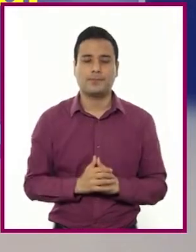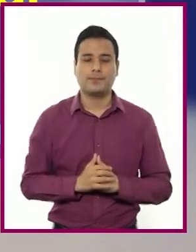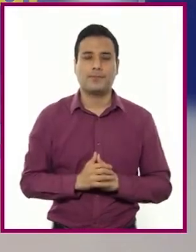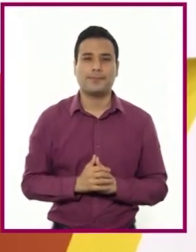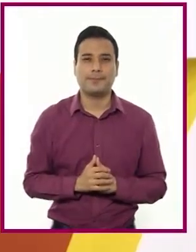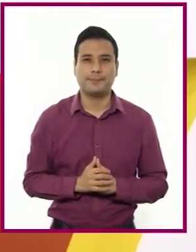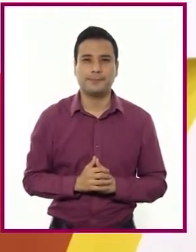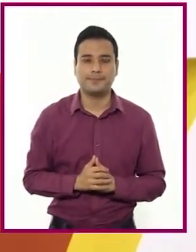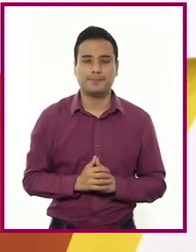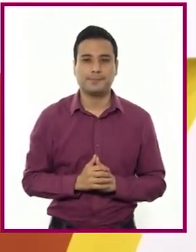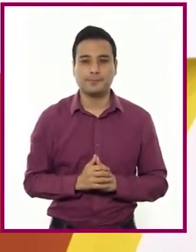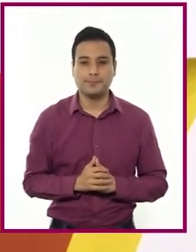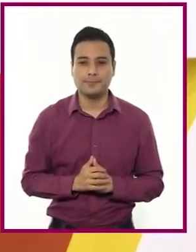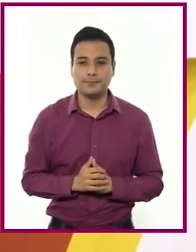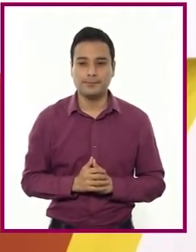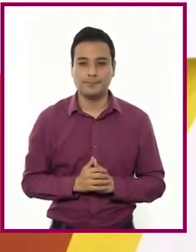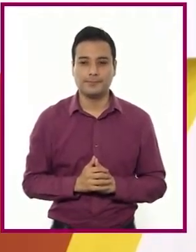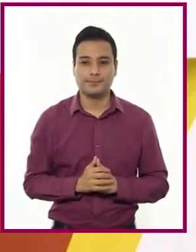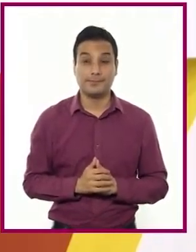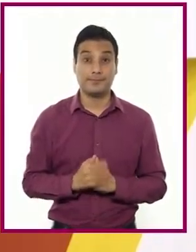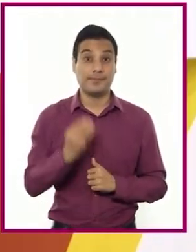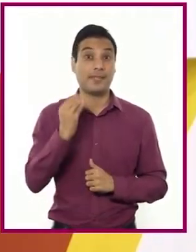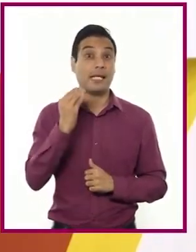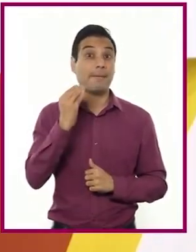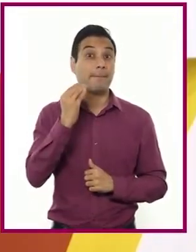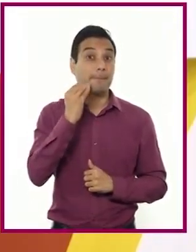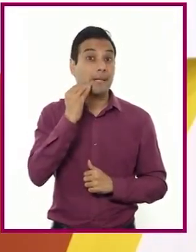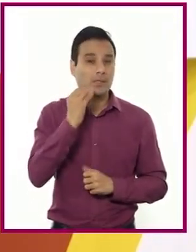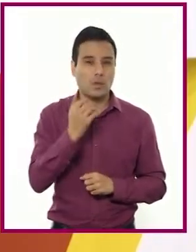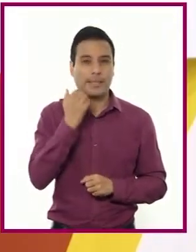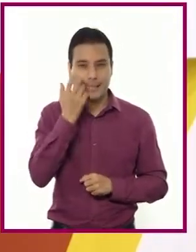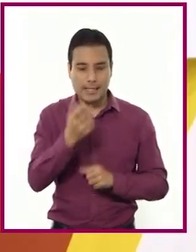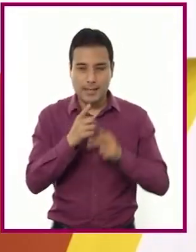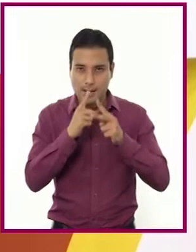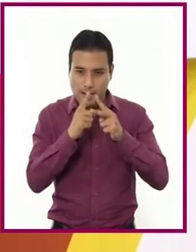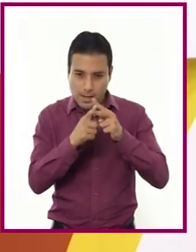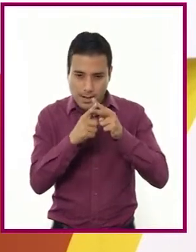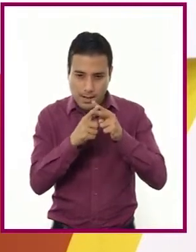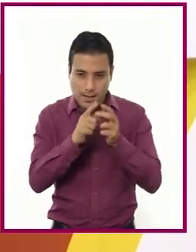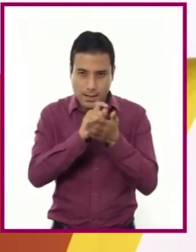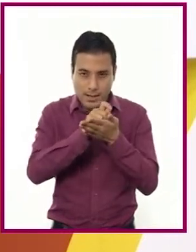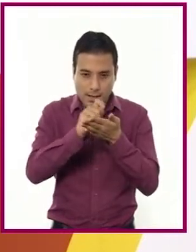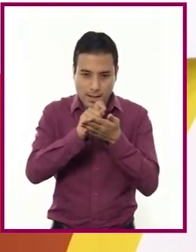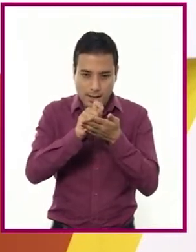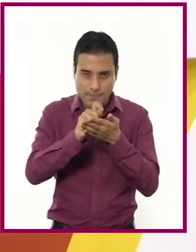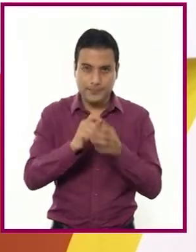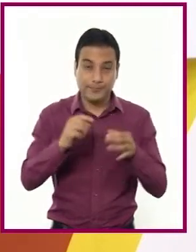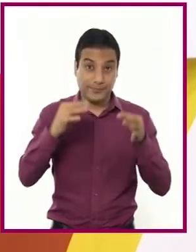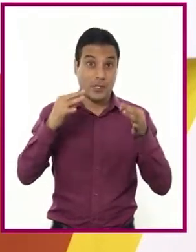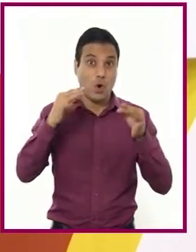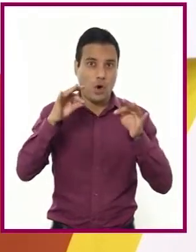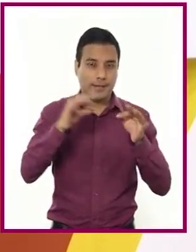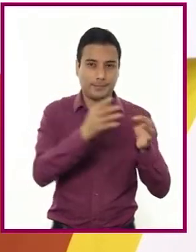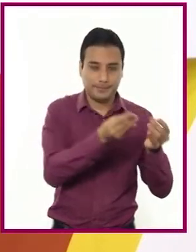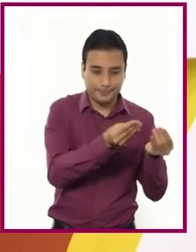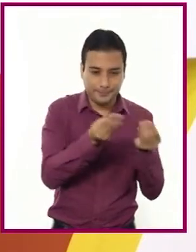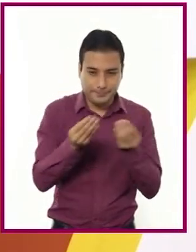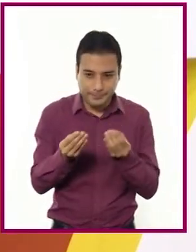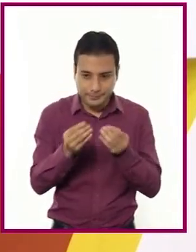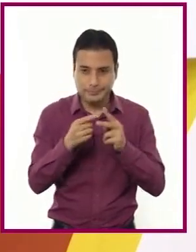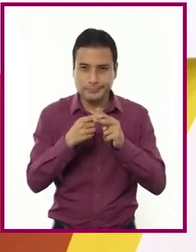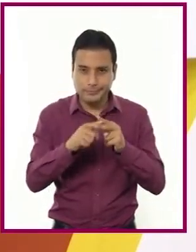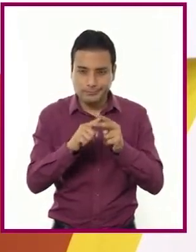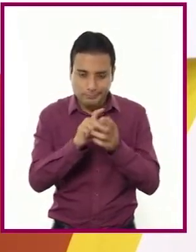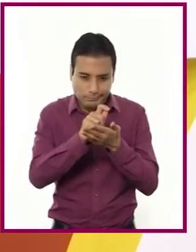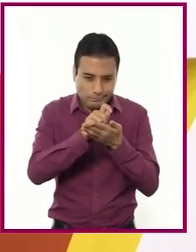concentración. Marco quería realizar el cálculo, entonces tomó una hoja y comenzó a resolver el